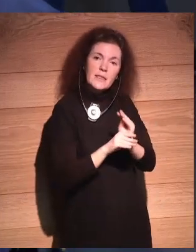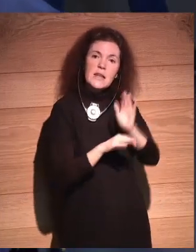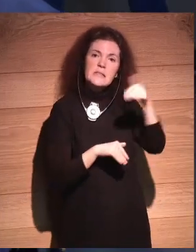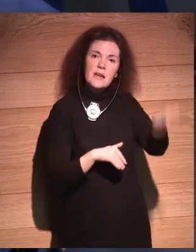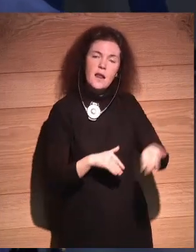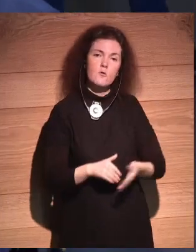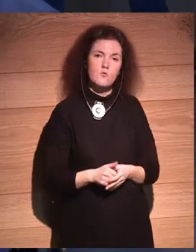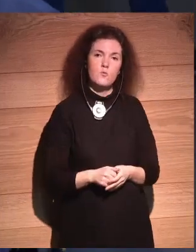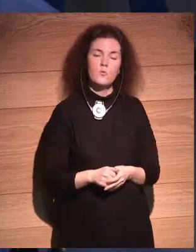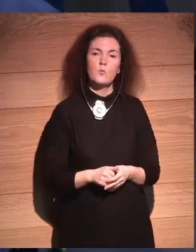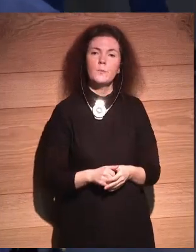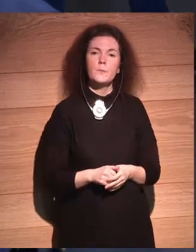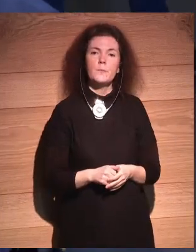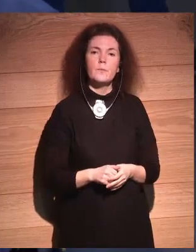externalidades.